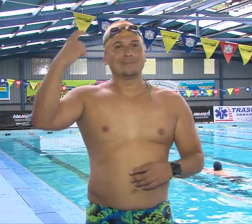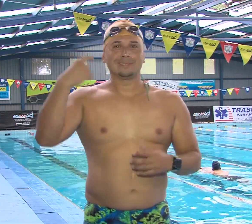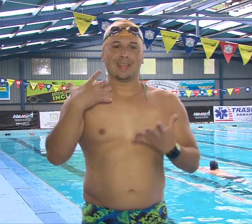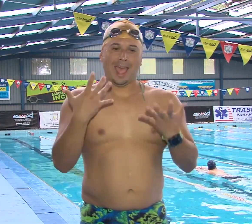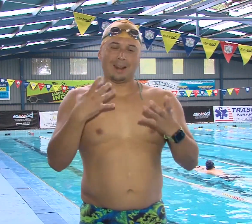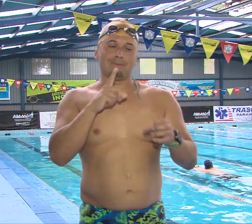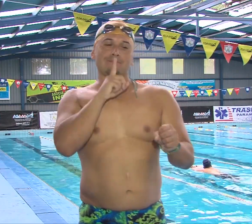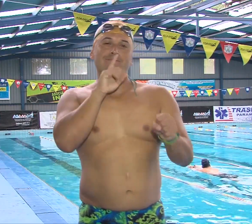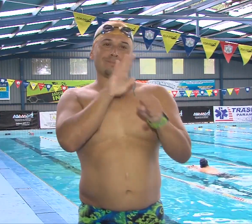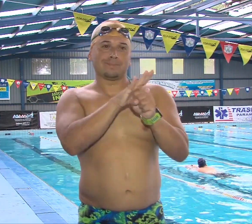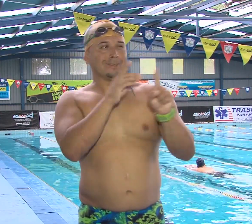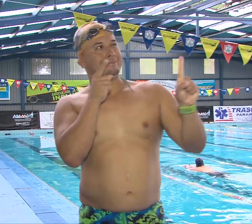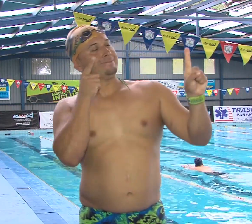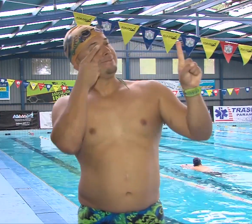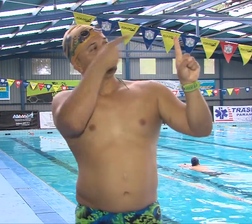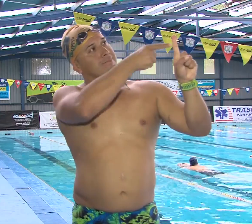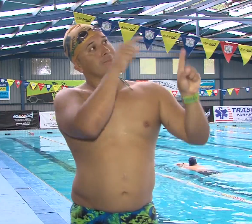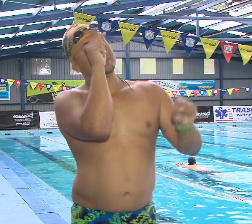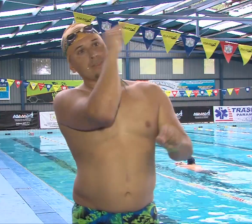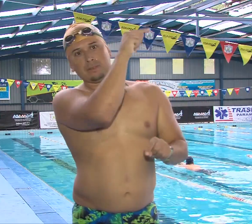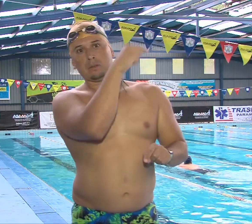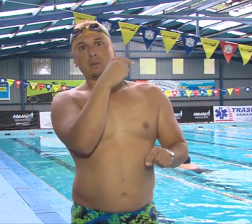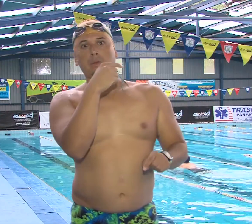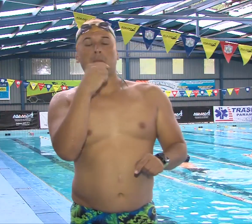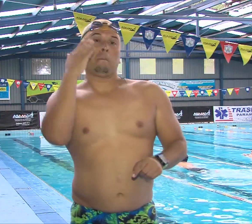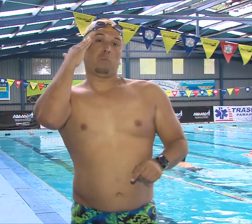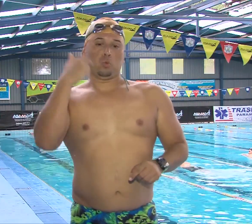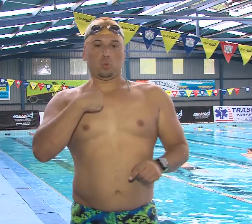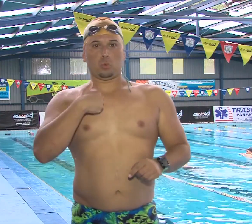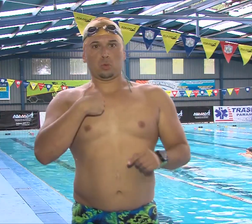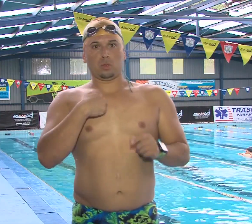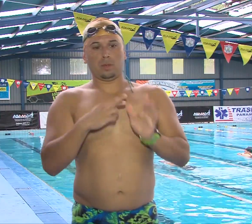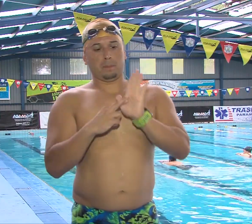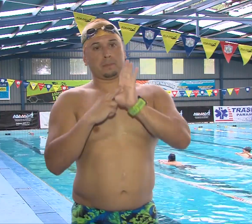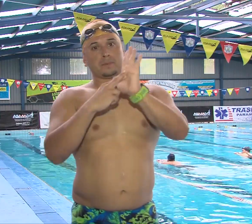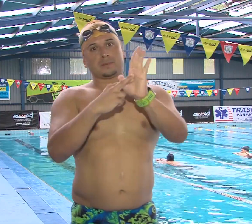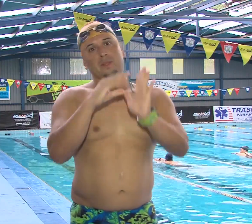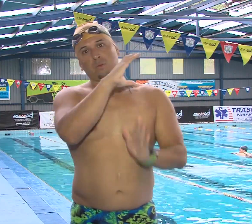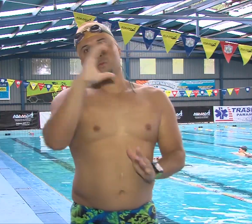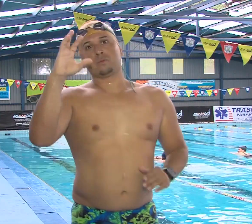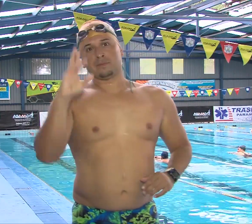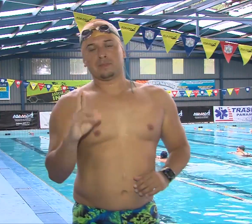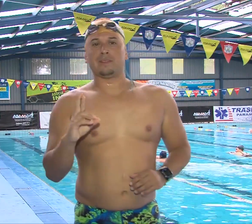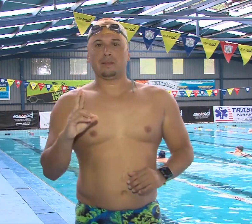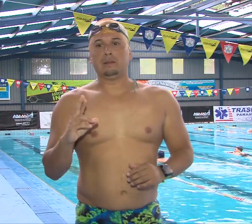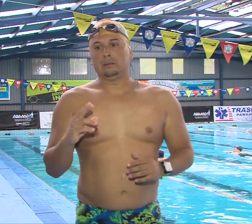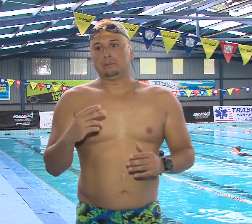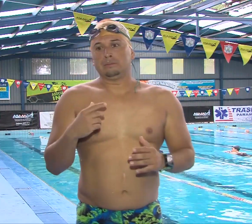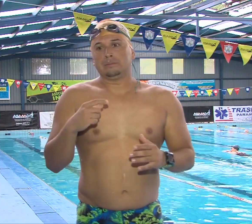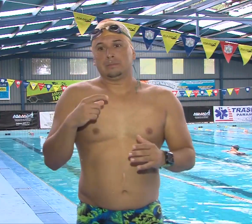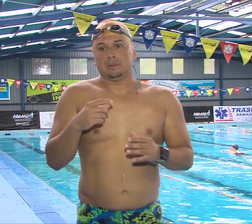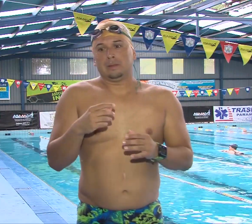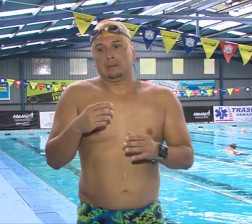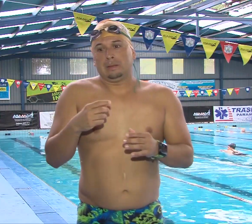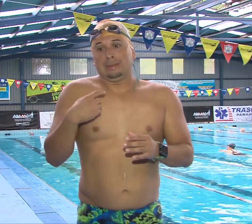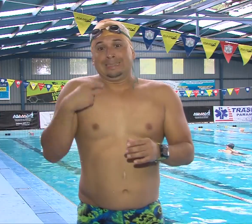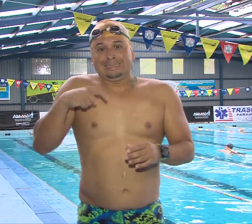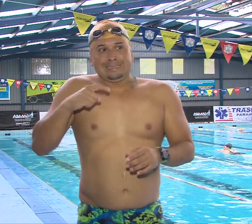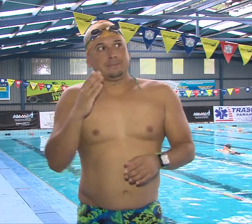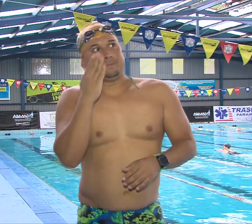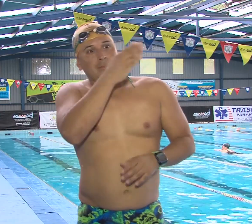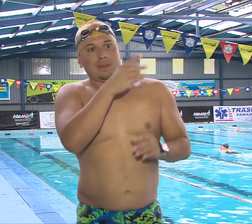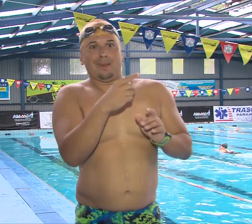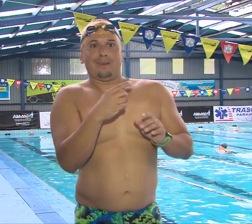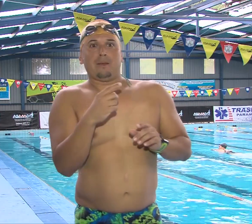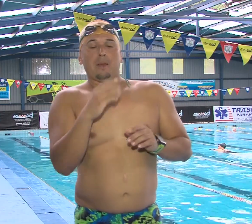Ir al Mundial de Brasil es un sueño que quiero lograr, porque de esta forma cumpliría con la representación de Costa Rica. Es necesario ir